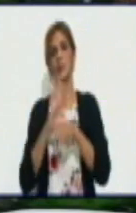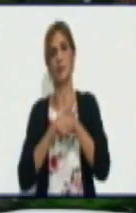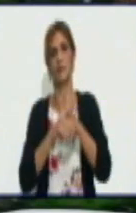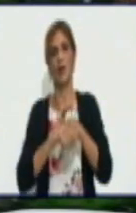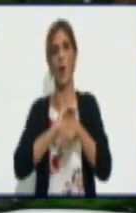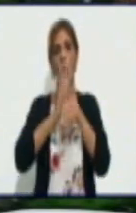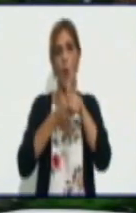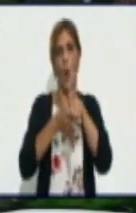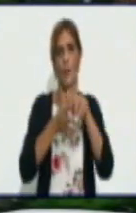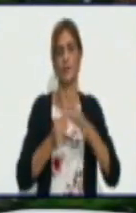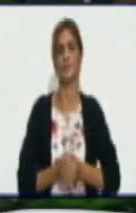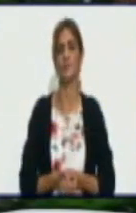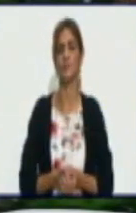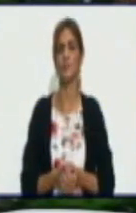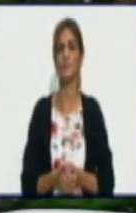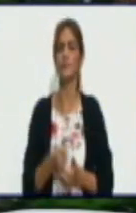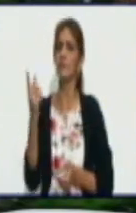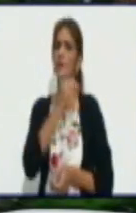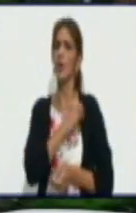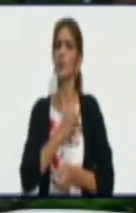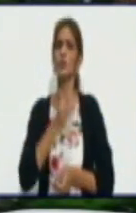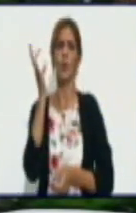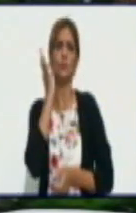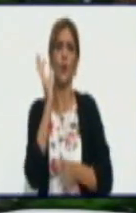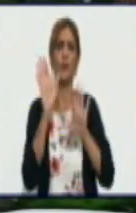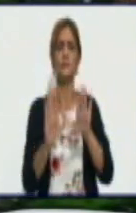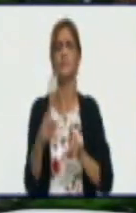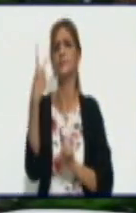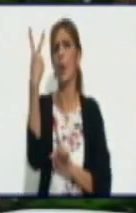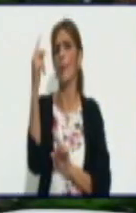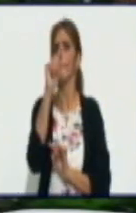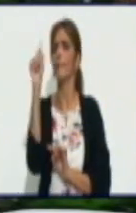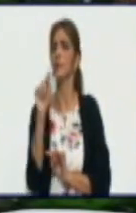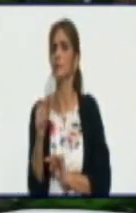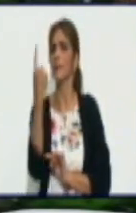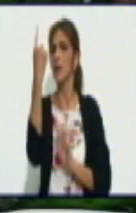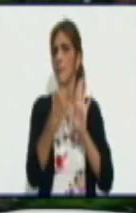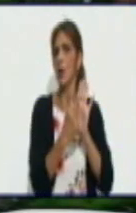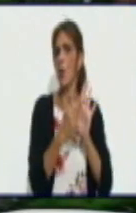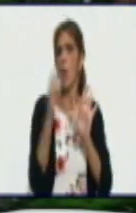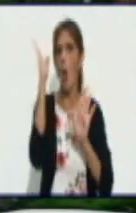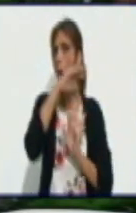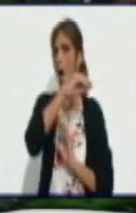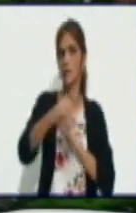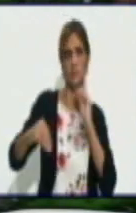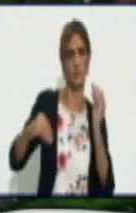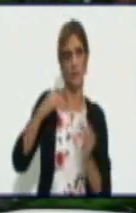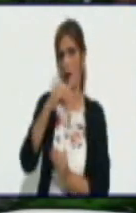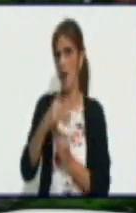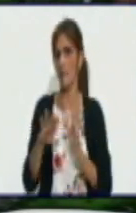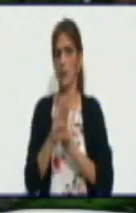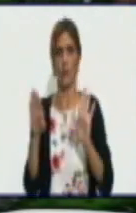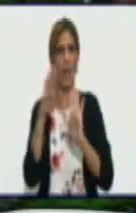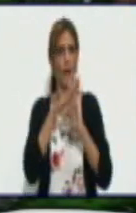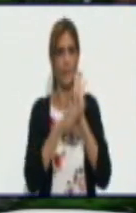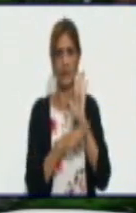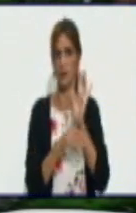dos aspectos. Primero, no se modifica ninguna medida en Granma, aun cuando las cifras siguen bajando y hoy vivimos con